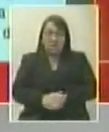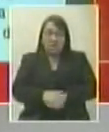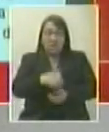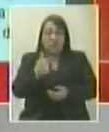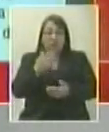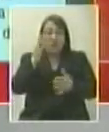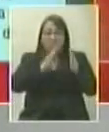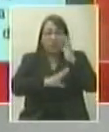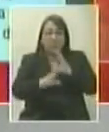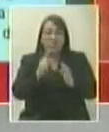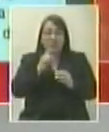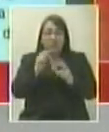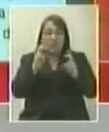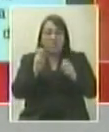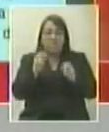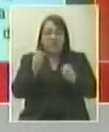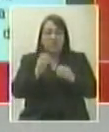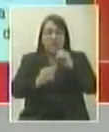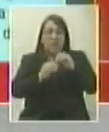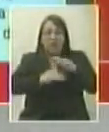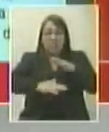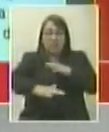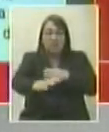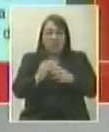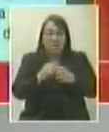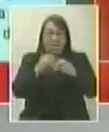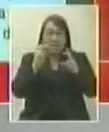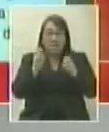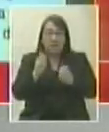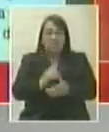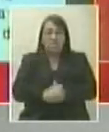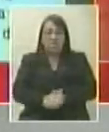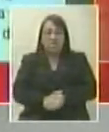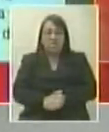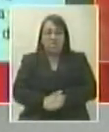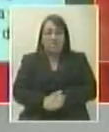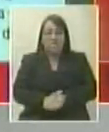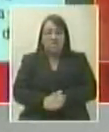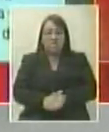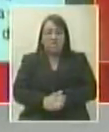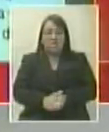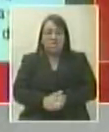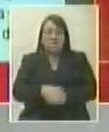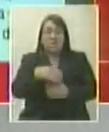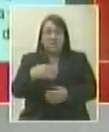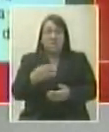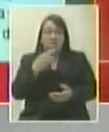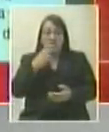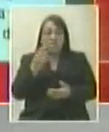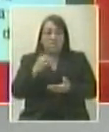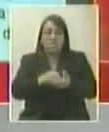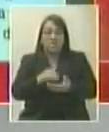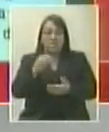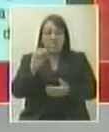Otra de las preocupaciones es el tema de saneamiento. En el tema de saneamiento se están considerando